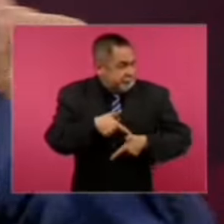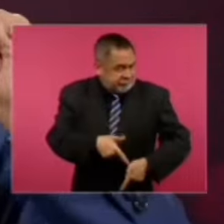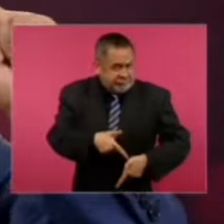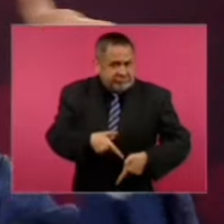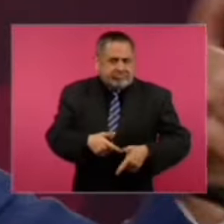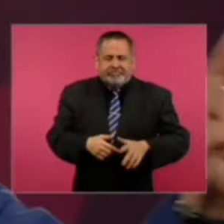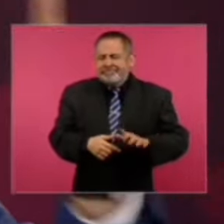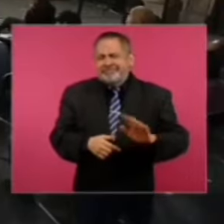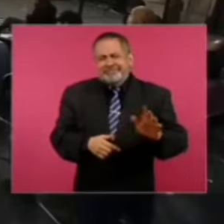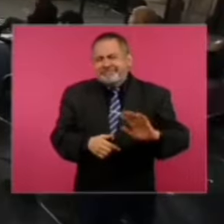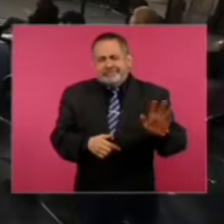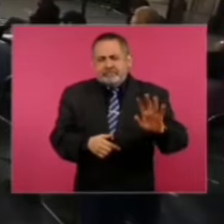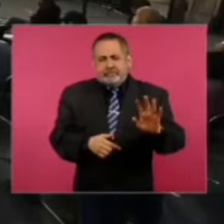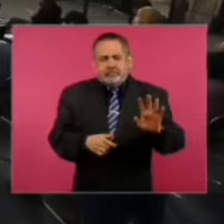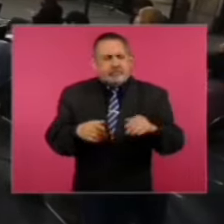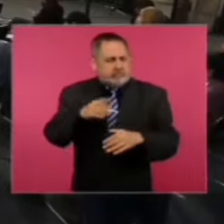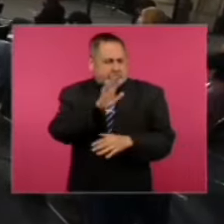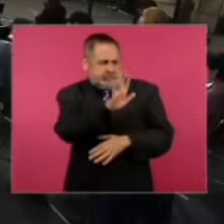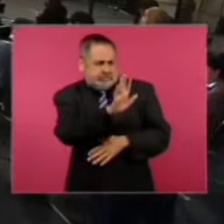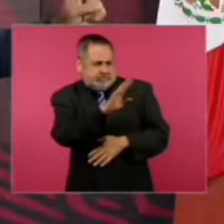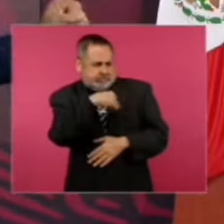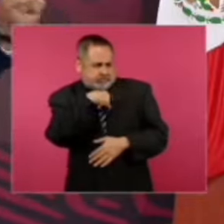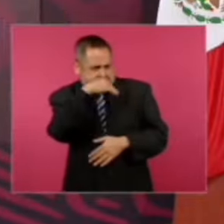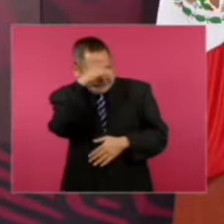mantengamos esos dos pensamientos,